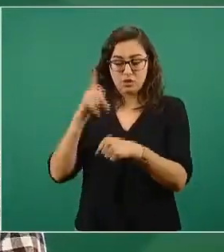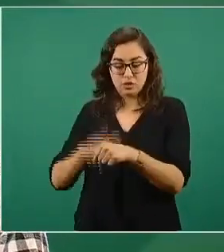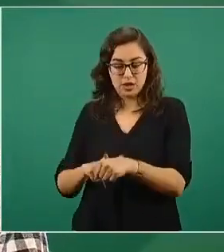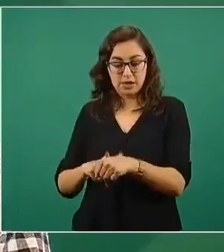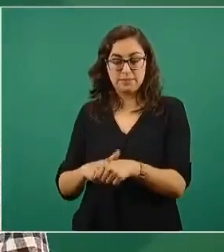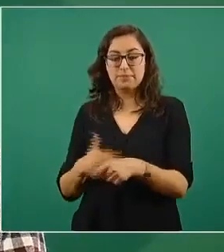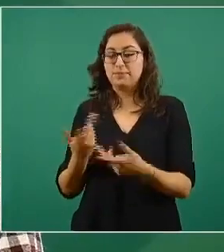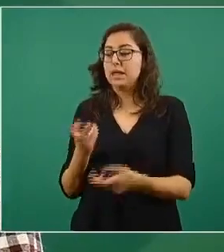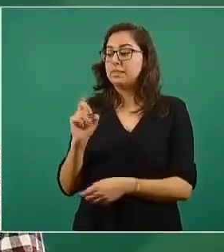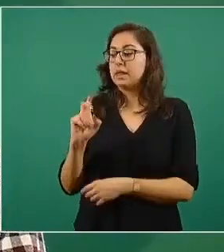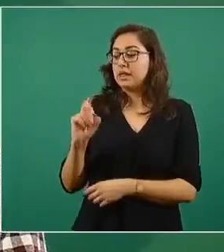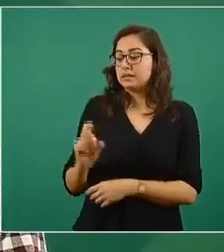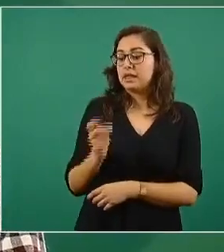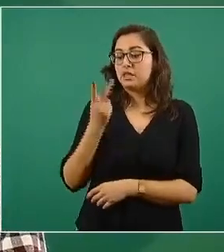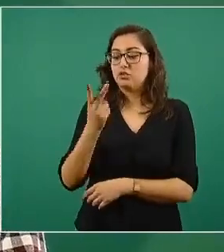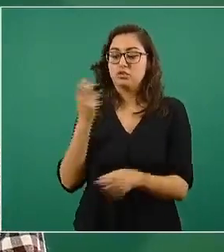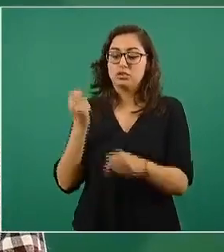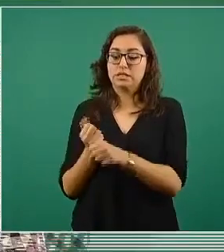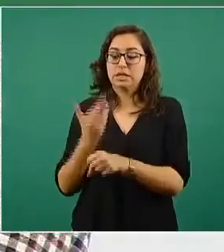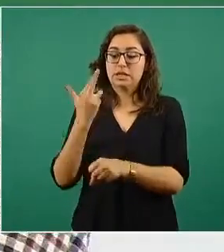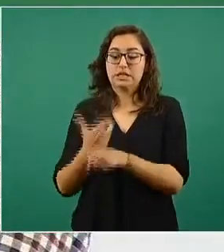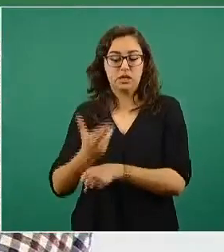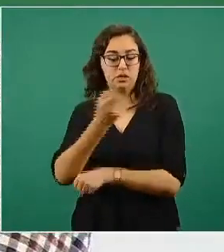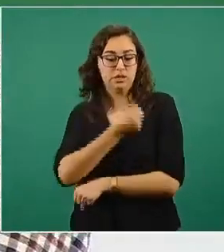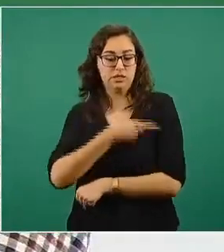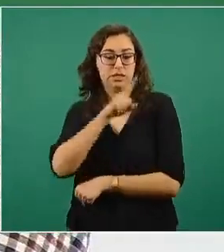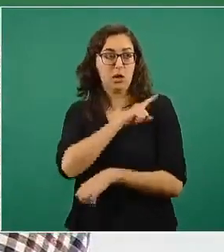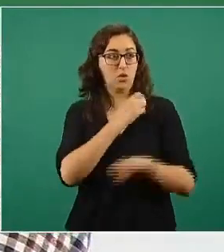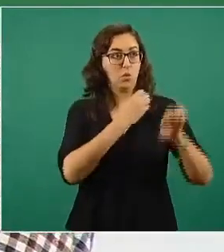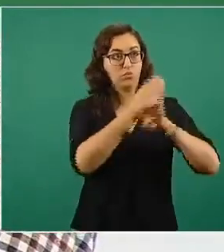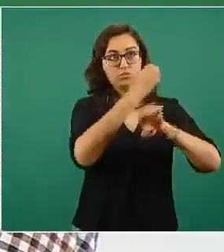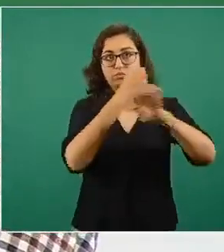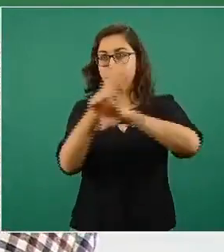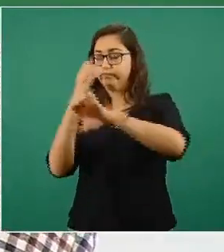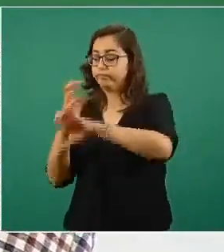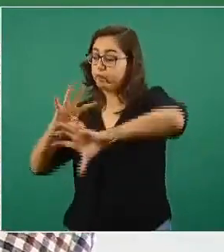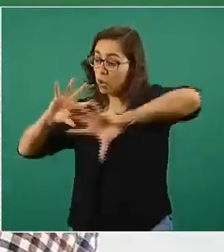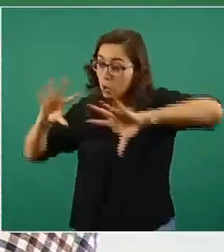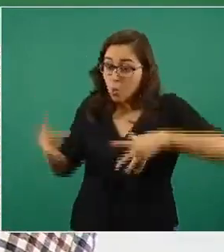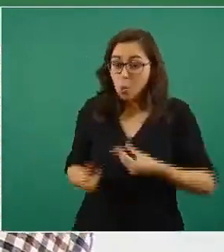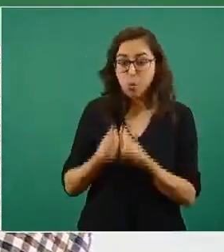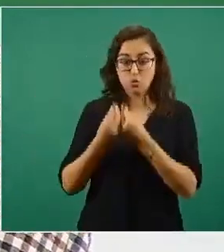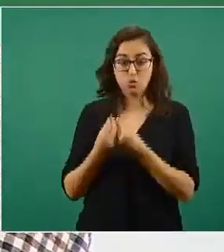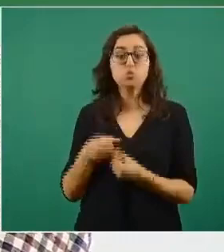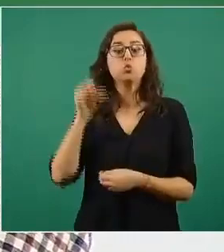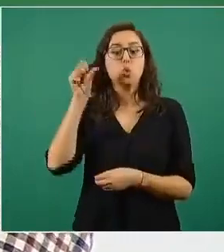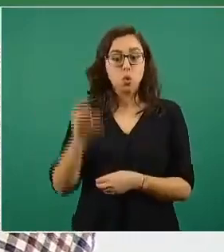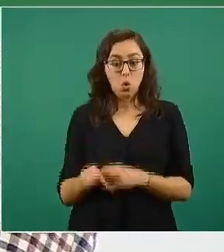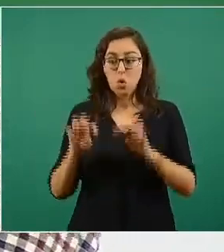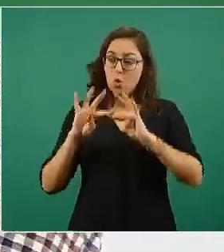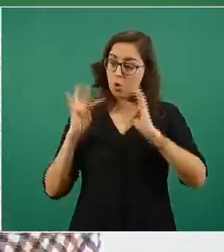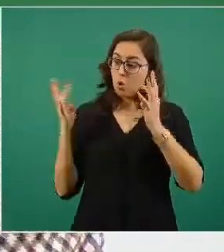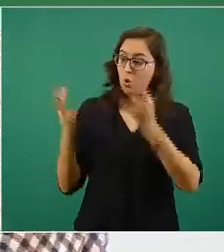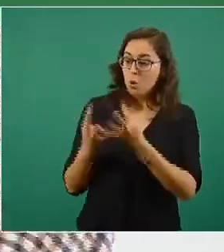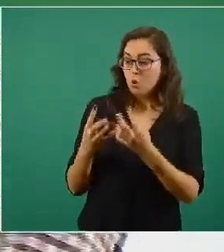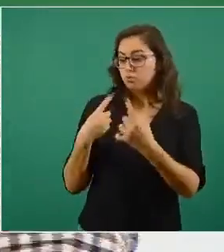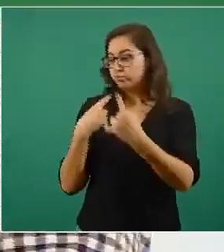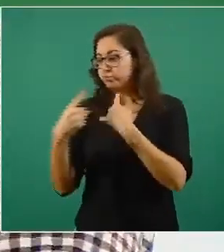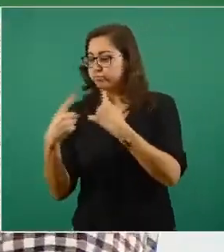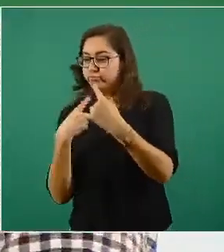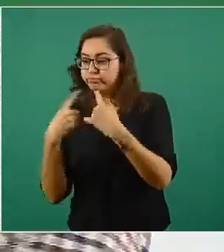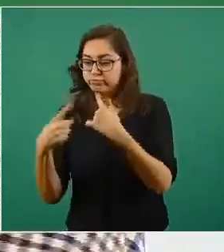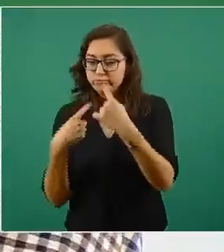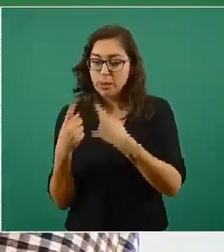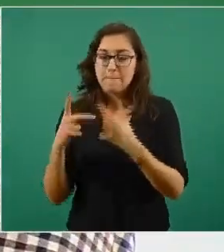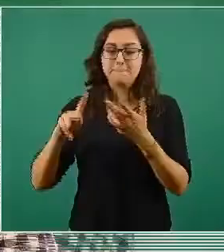y 32 secretarias y secretarios de salud de los estados. Y hoy tuvimos una sesión extraordinaria para comentar, como